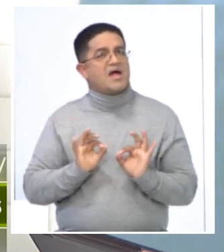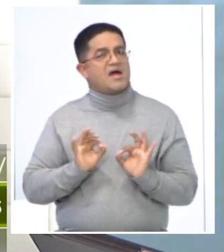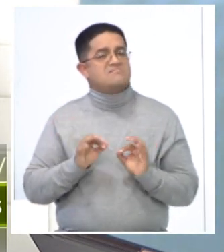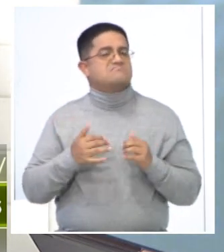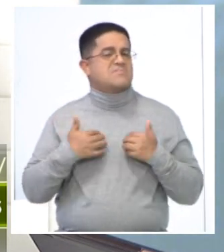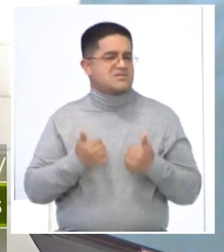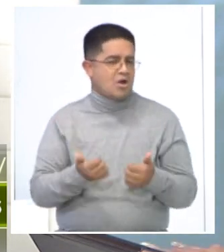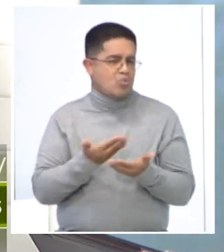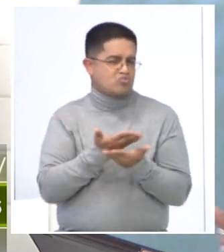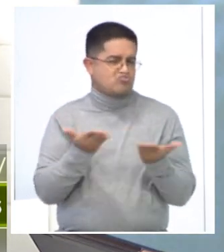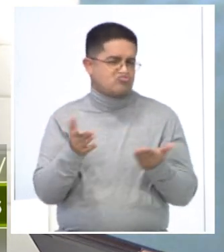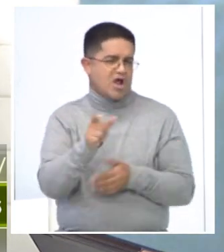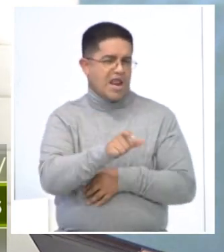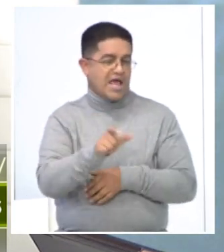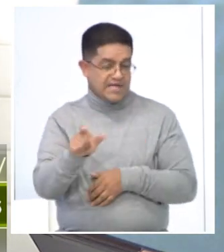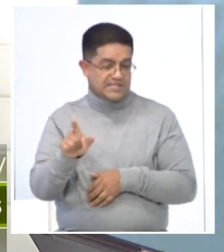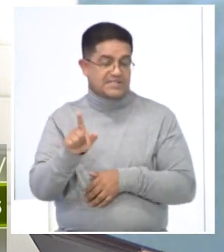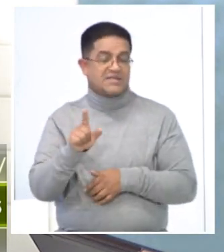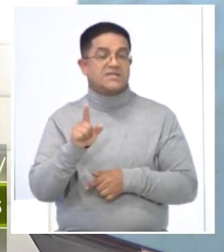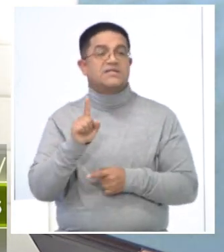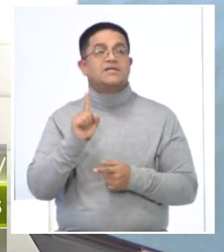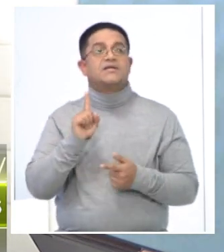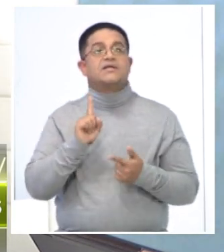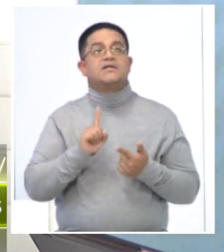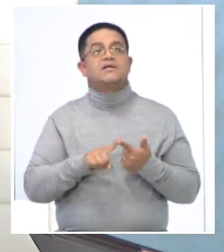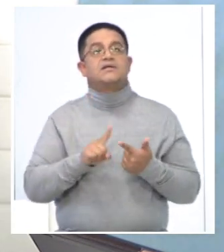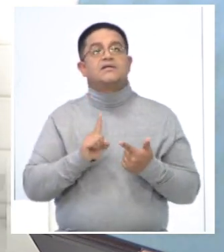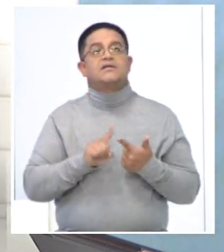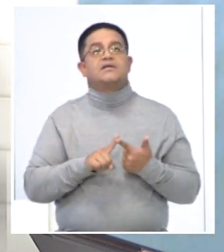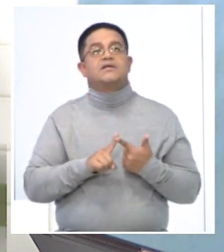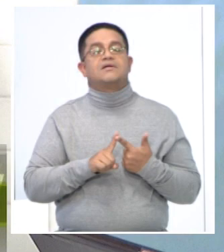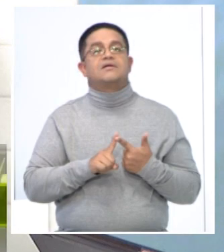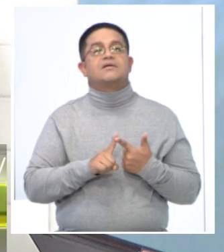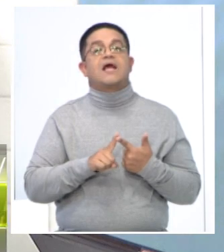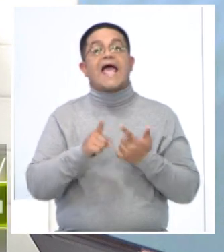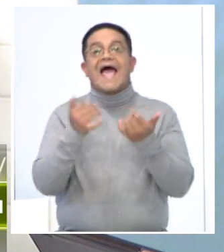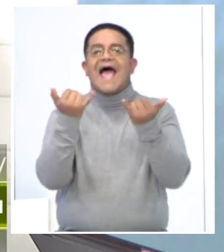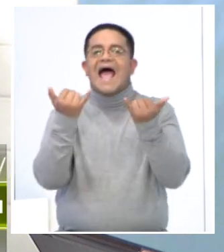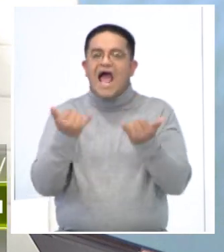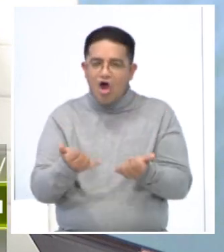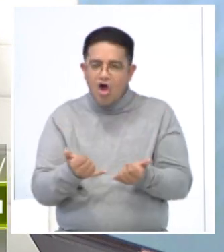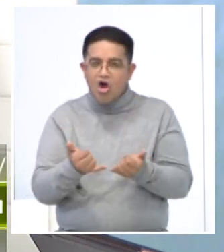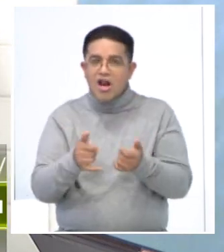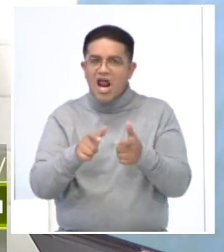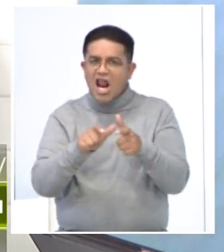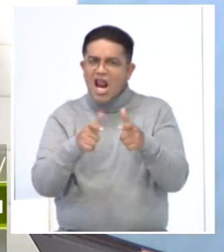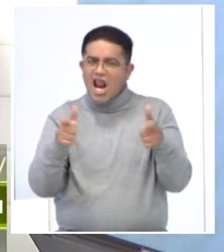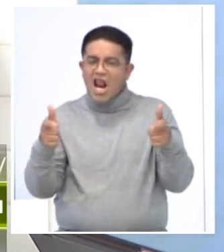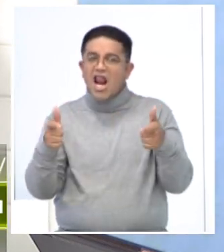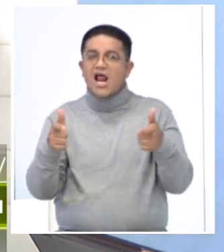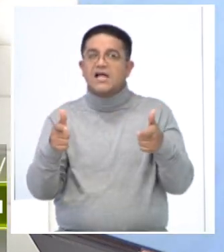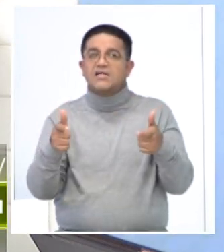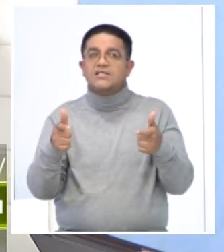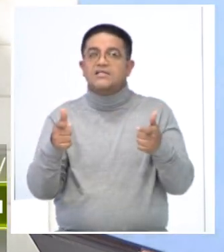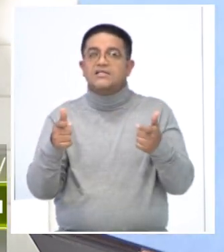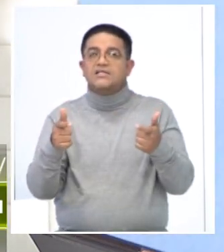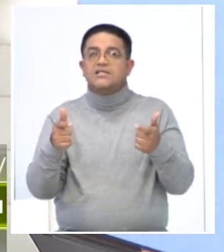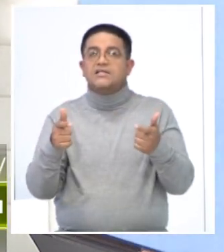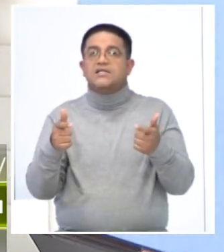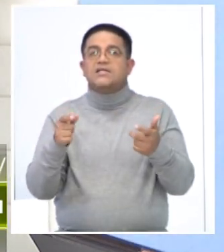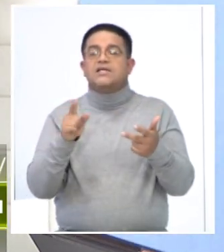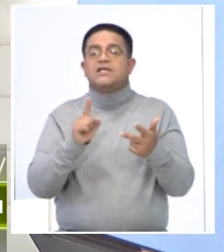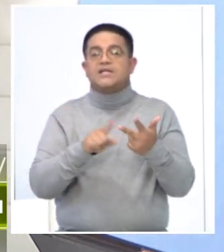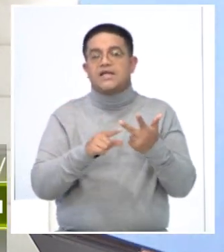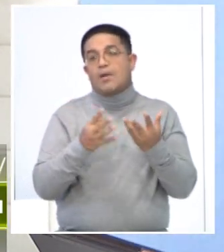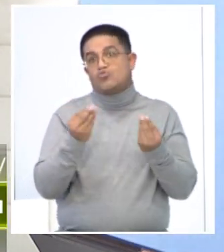la salud de la población la cepa o el sublinaje que está ahorita eh a nivel mundial y que nos está llegando y que salió mucho